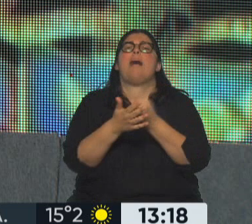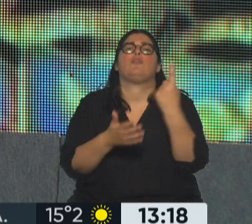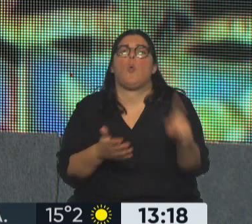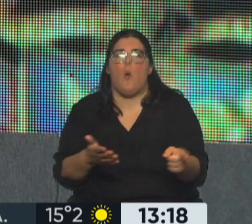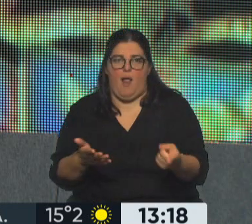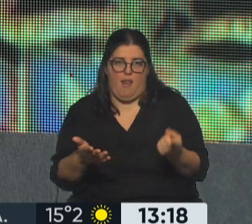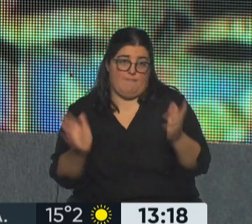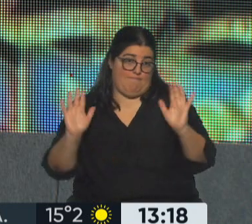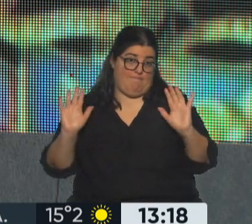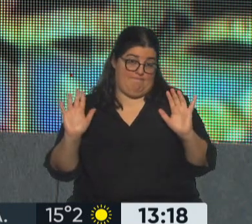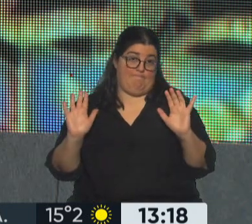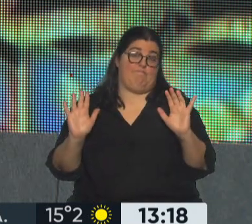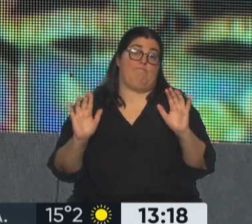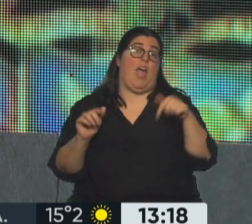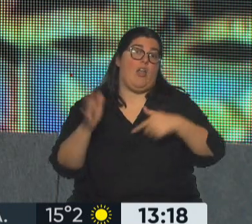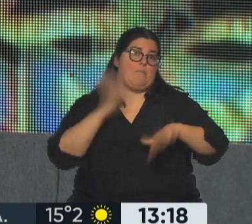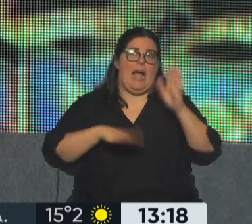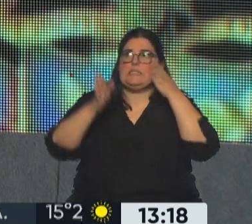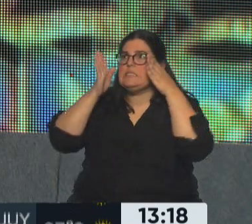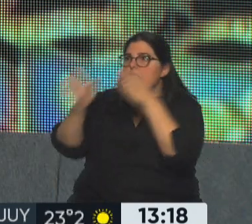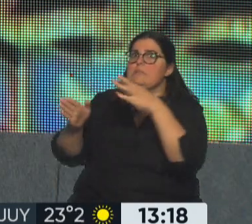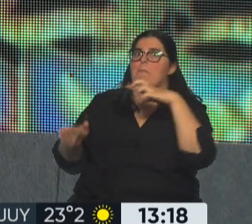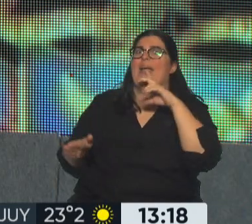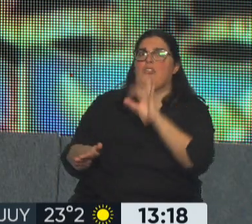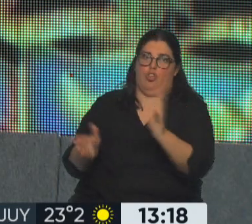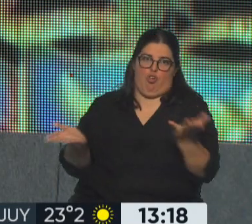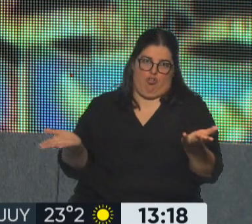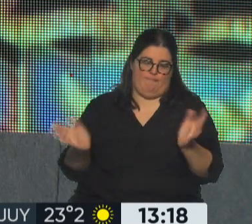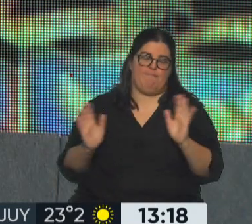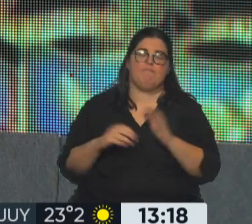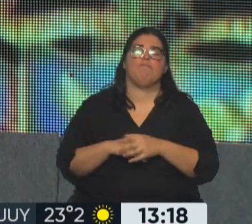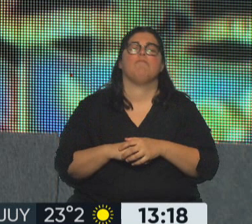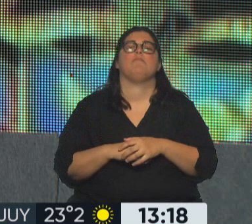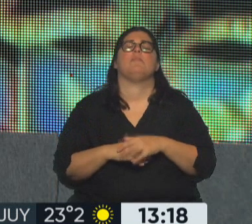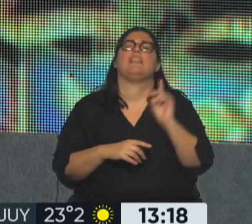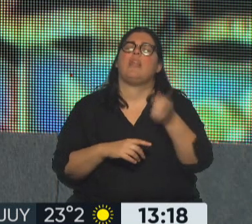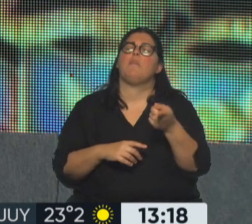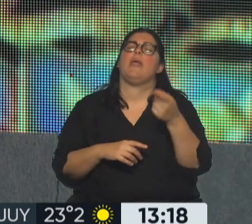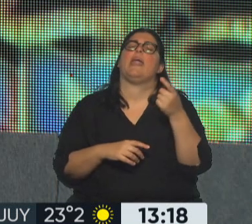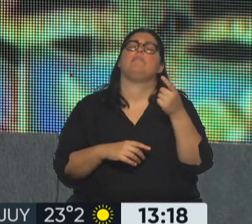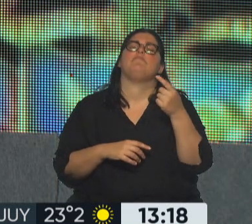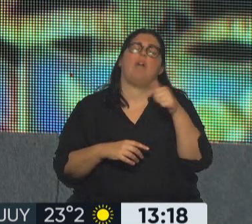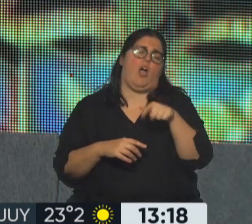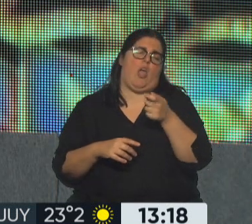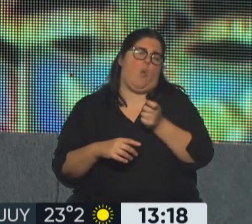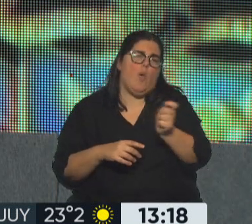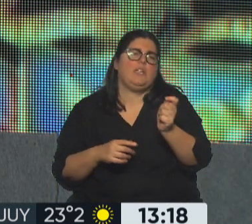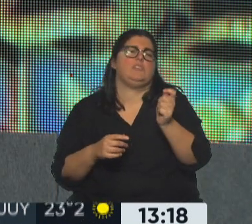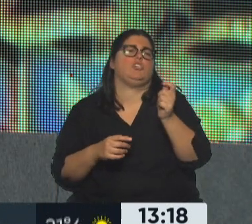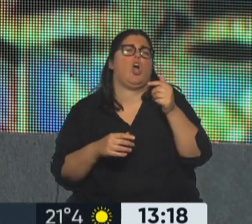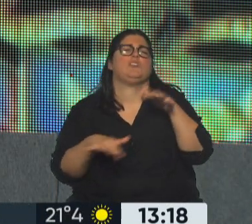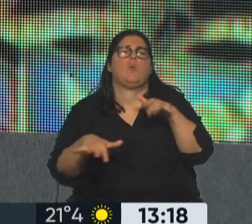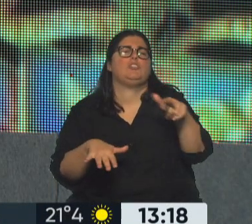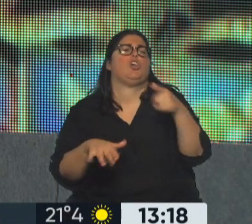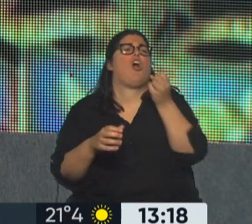supuesto, todo focalizado en Petro. Y hay que ver también, a ver, más allá de cómo sigue esta causa, ¿no? Con lo que sigue declarando y